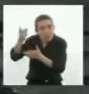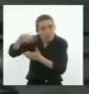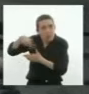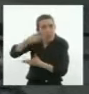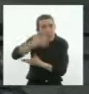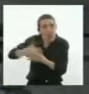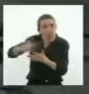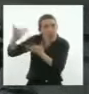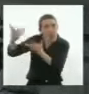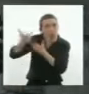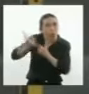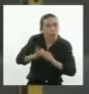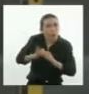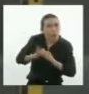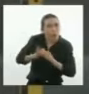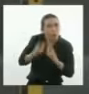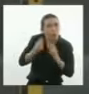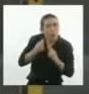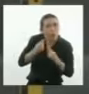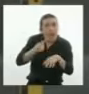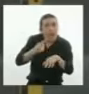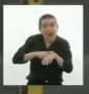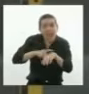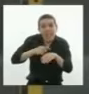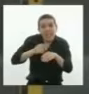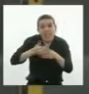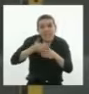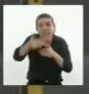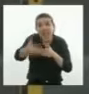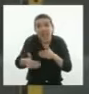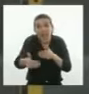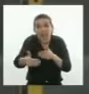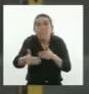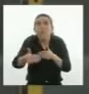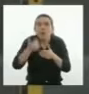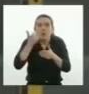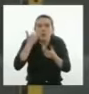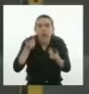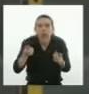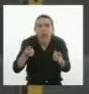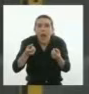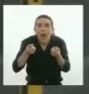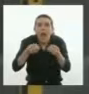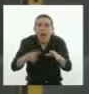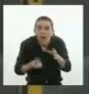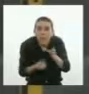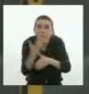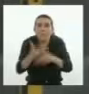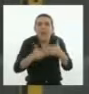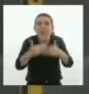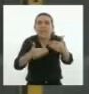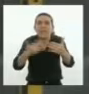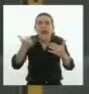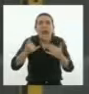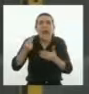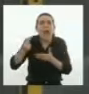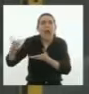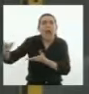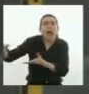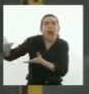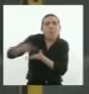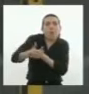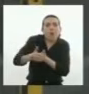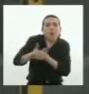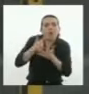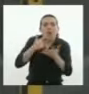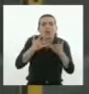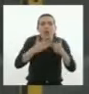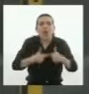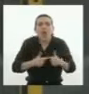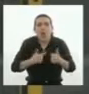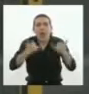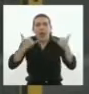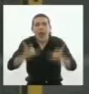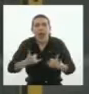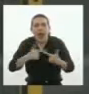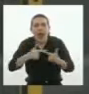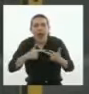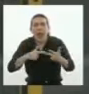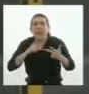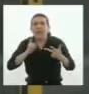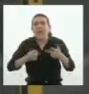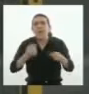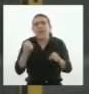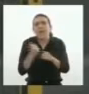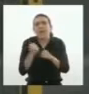en el corto plazo se estén poniendo en marcha con todo el apoyo financiero técnico y con un trabajo